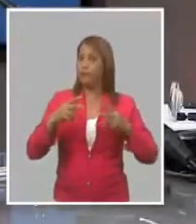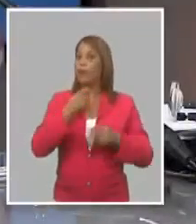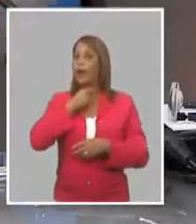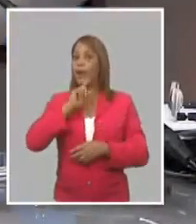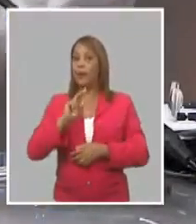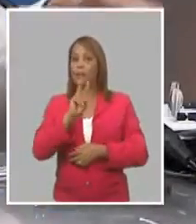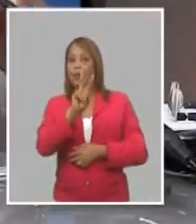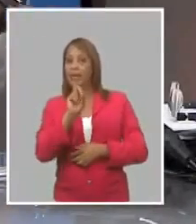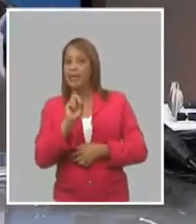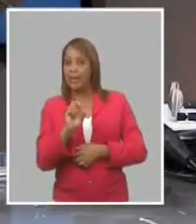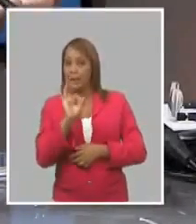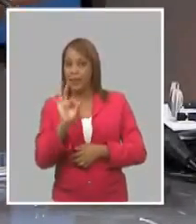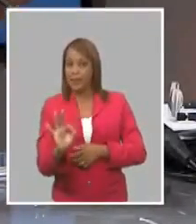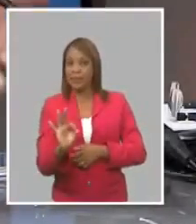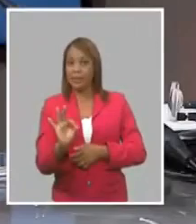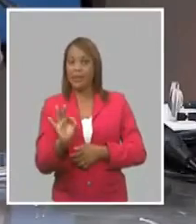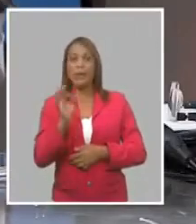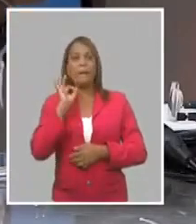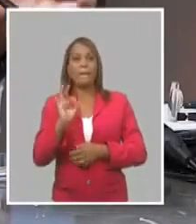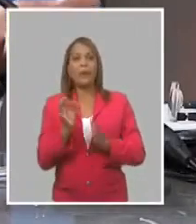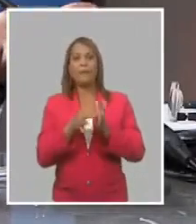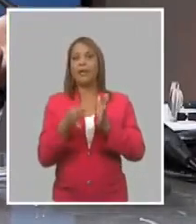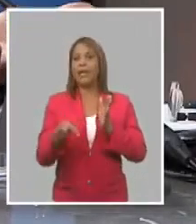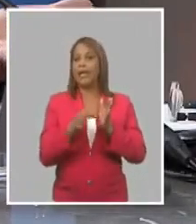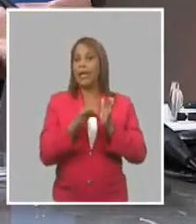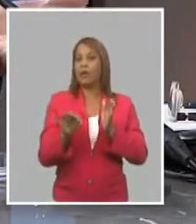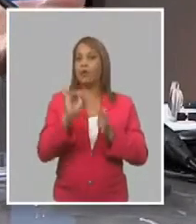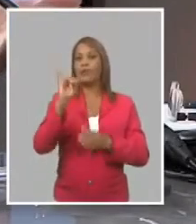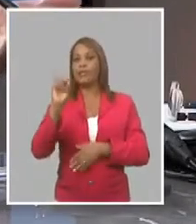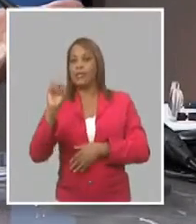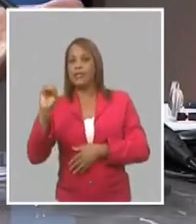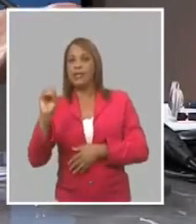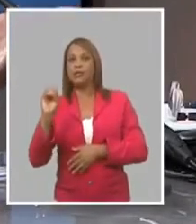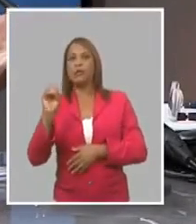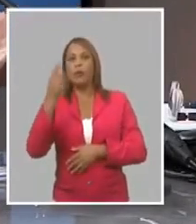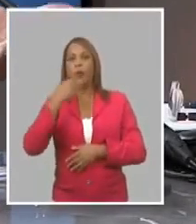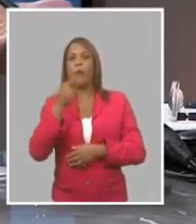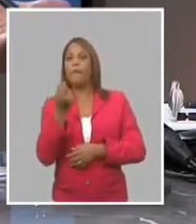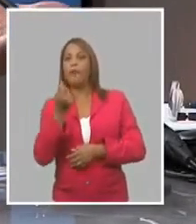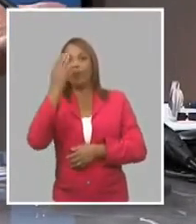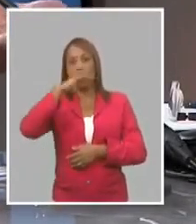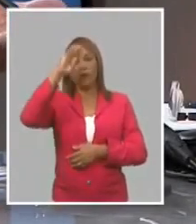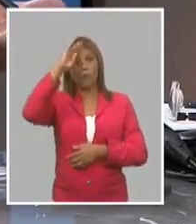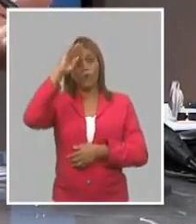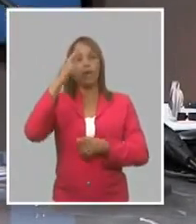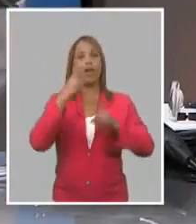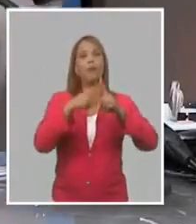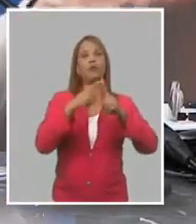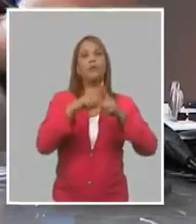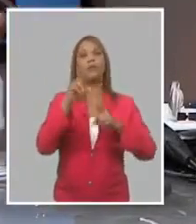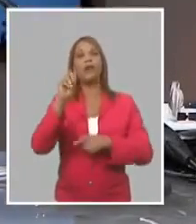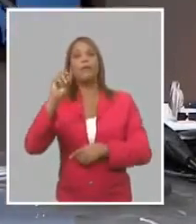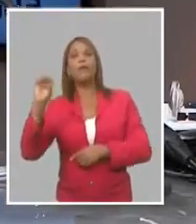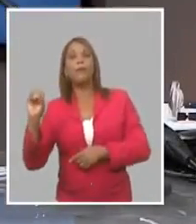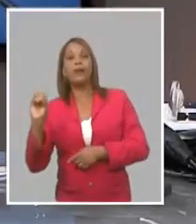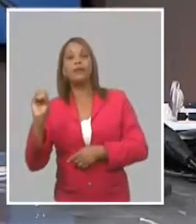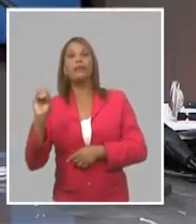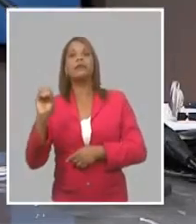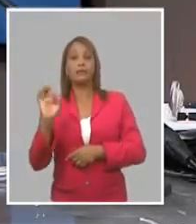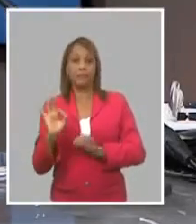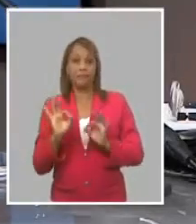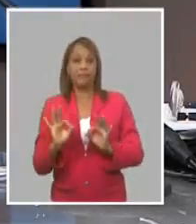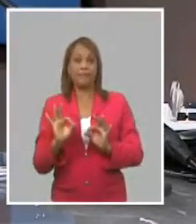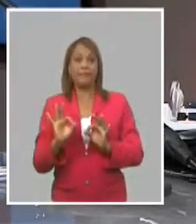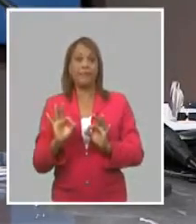ejemplo, y es la misma tonelada de arroz en 600 pesos, y usted la multiplica por el tipo de cambio de 20, lo que entraba ayer en economía